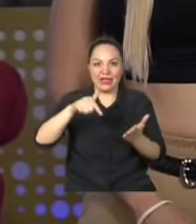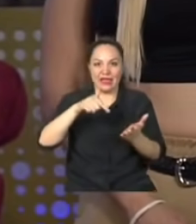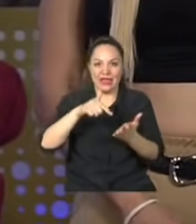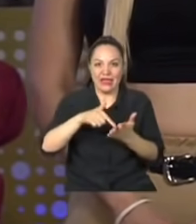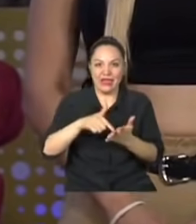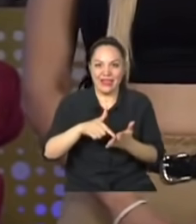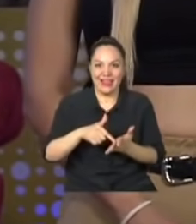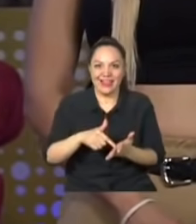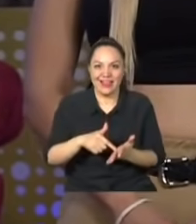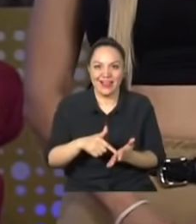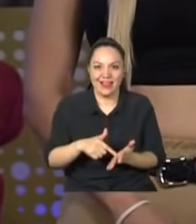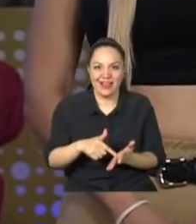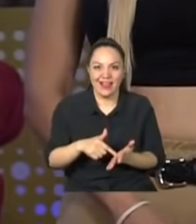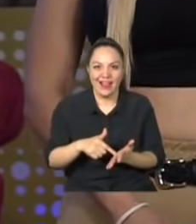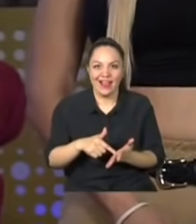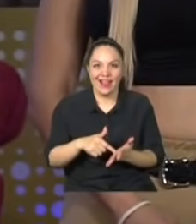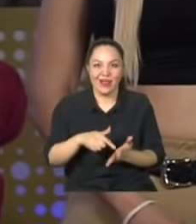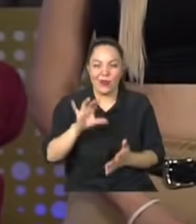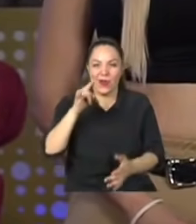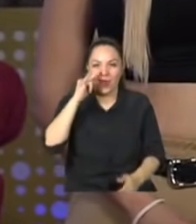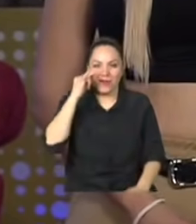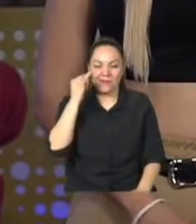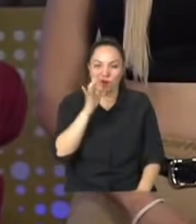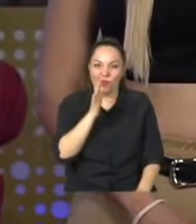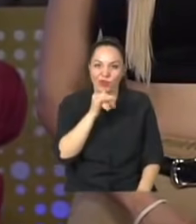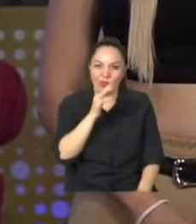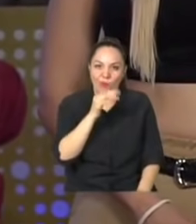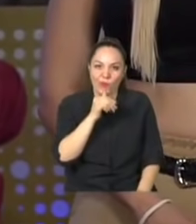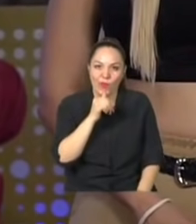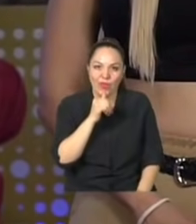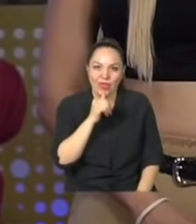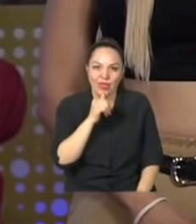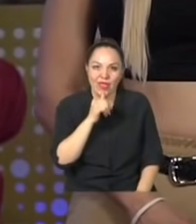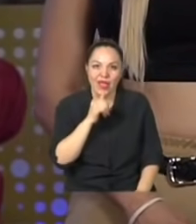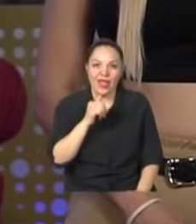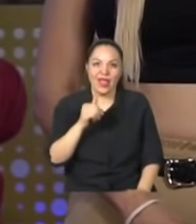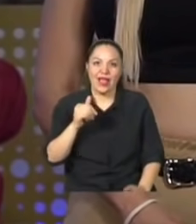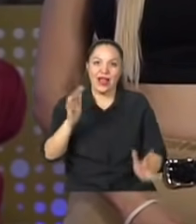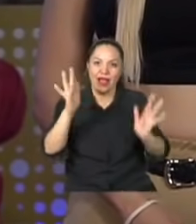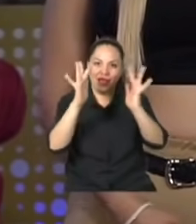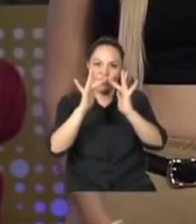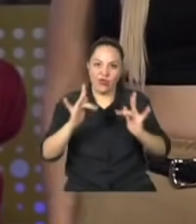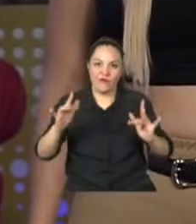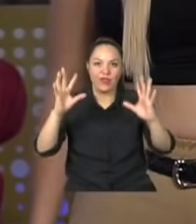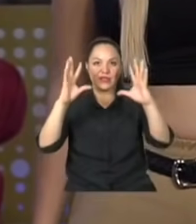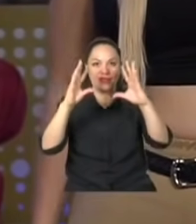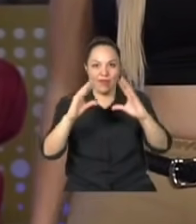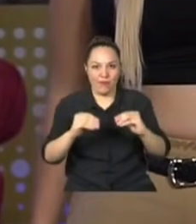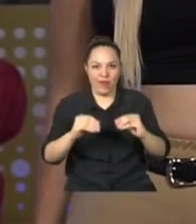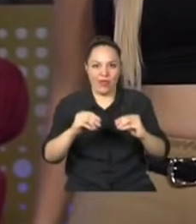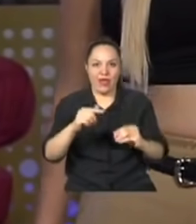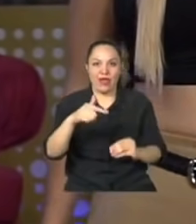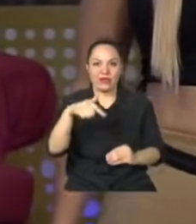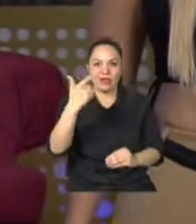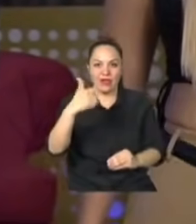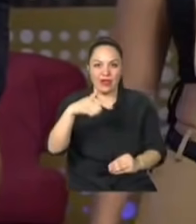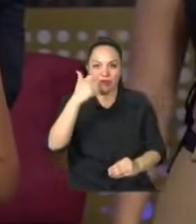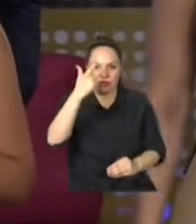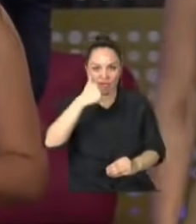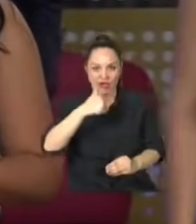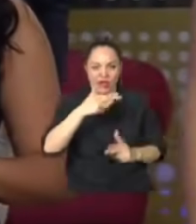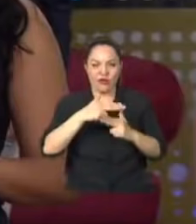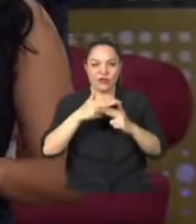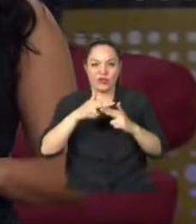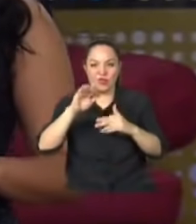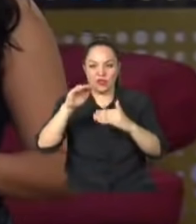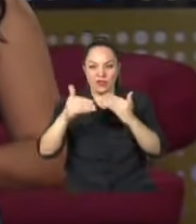Chapolin. A ver, te cuento, señor Chavana. La Torre Eiffel se apaga desde las 12 de la noche y,